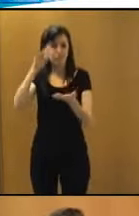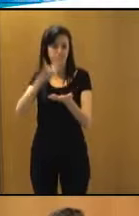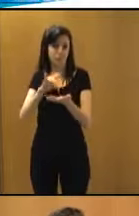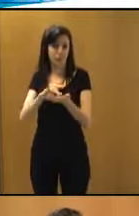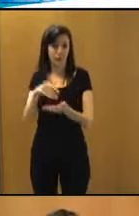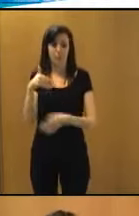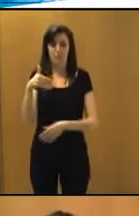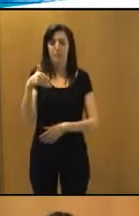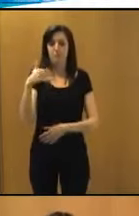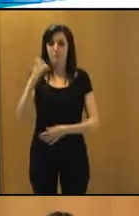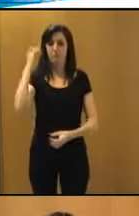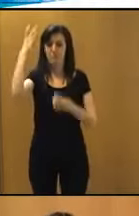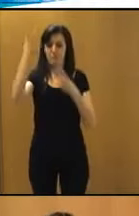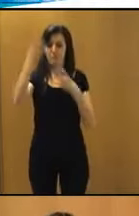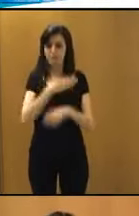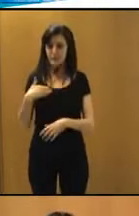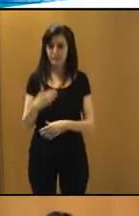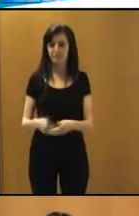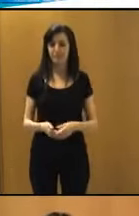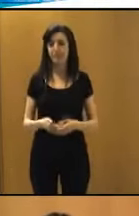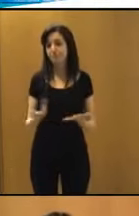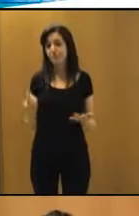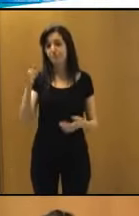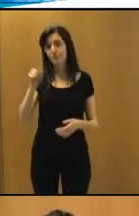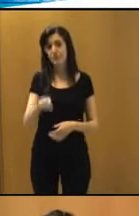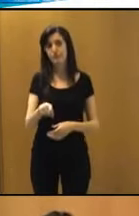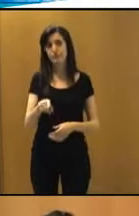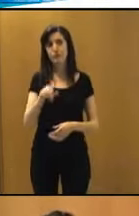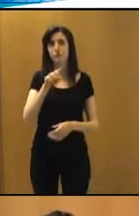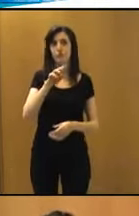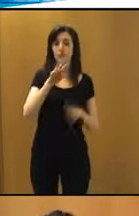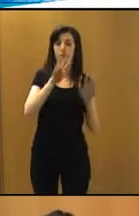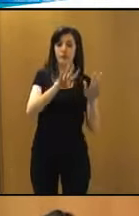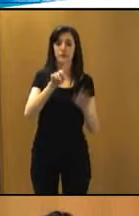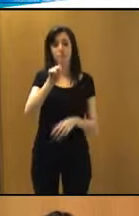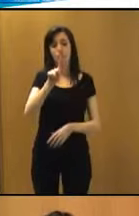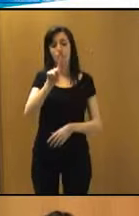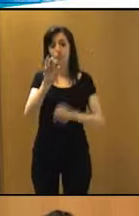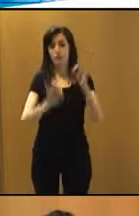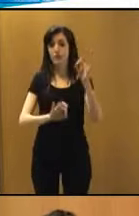actividades que planean hacer en el futuro. Además, quieren un